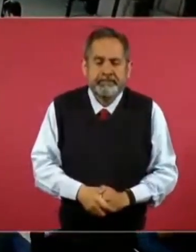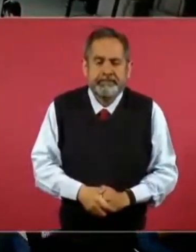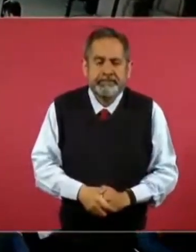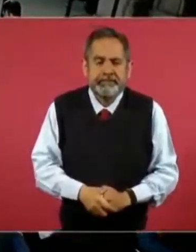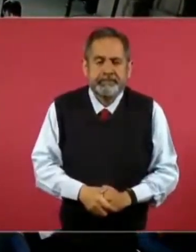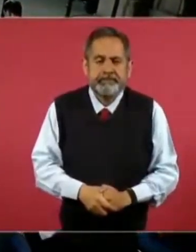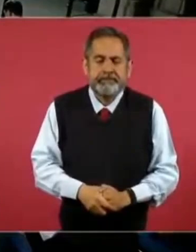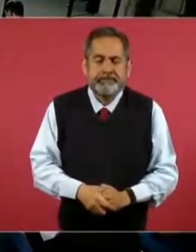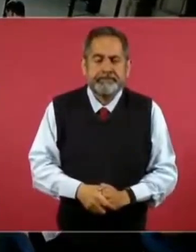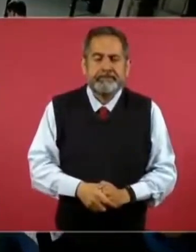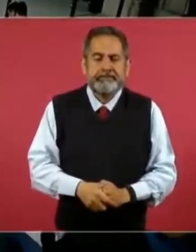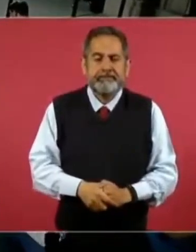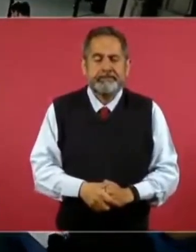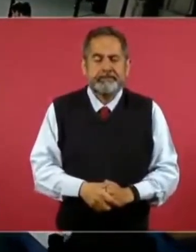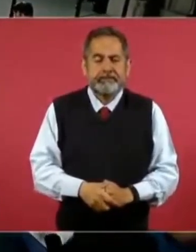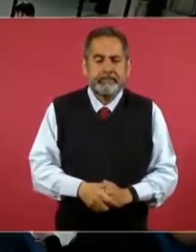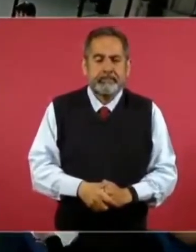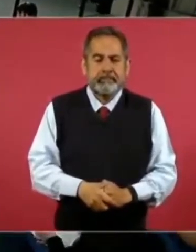Además,